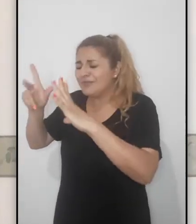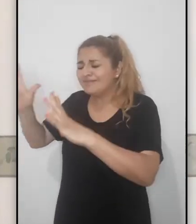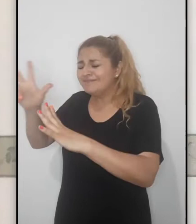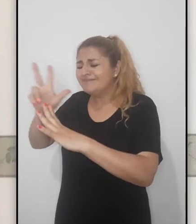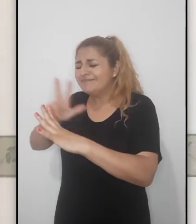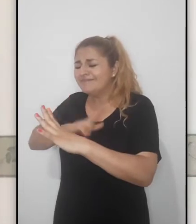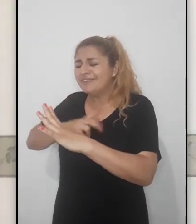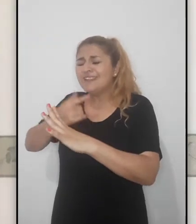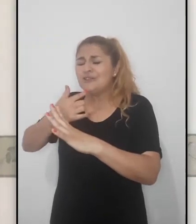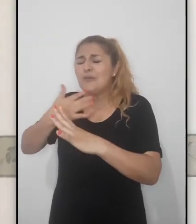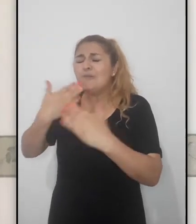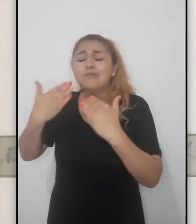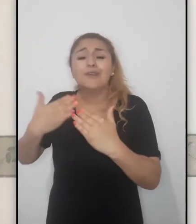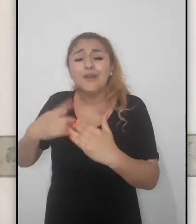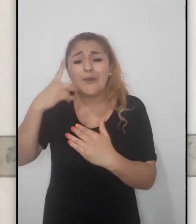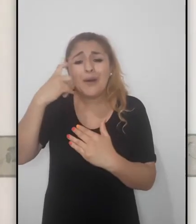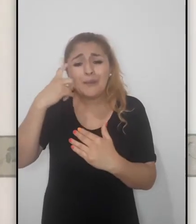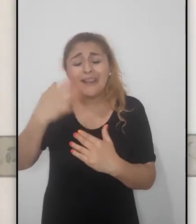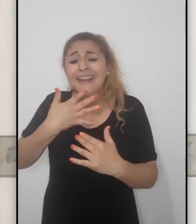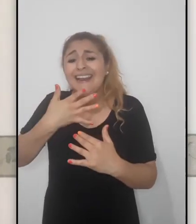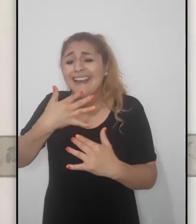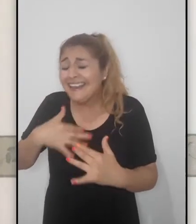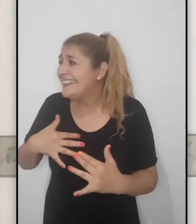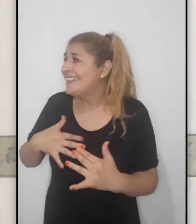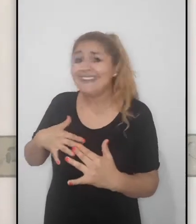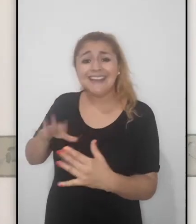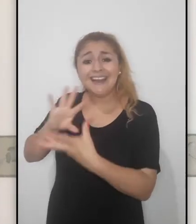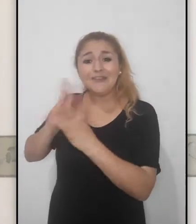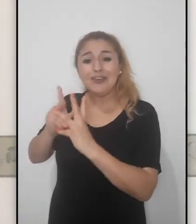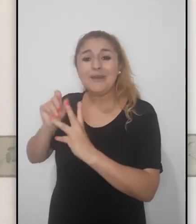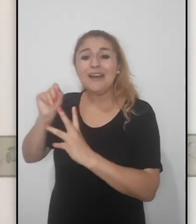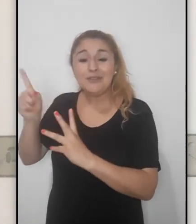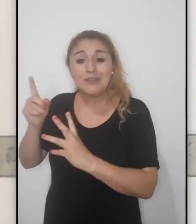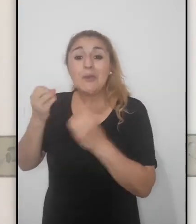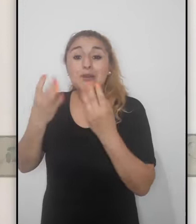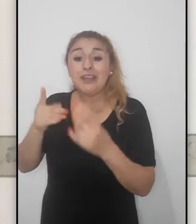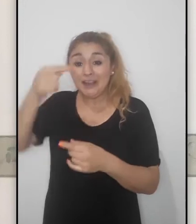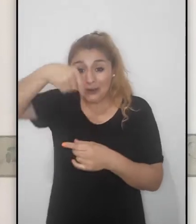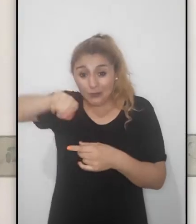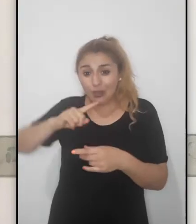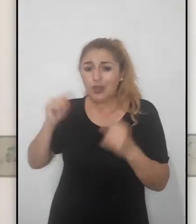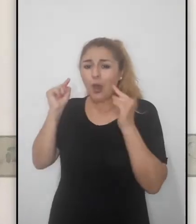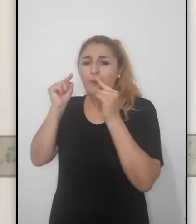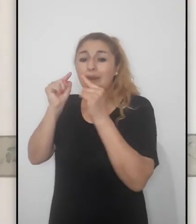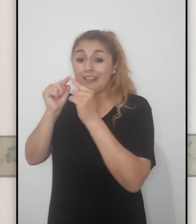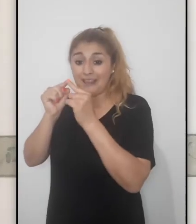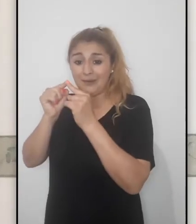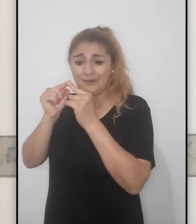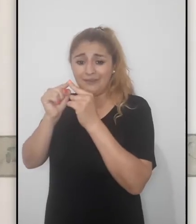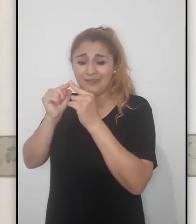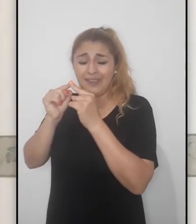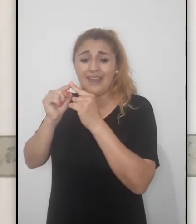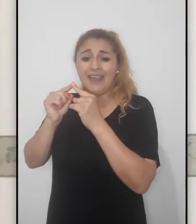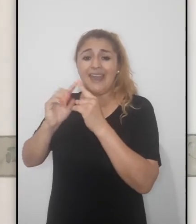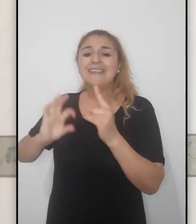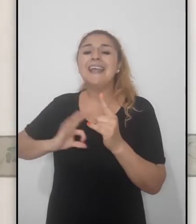posicionarse para nunca más equivocarse y tener vida eterna obviamente si